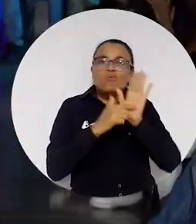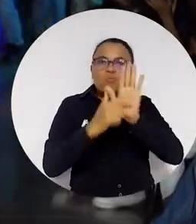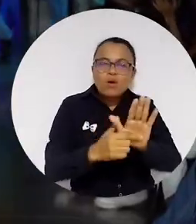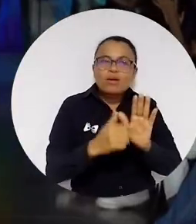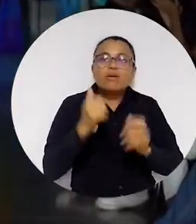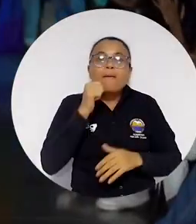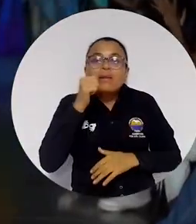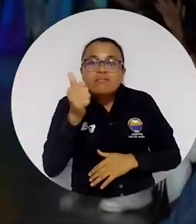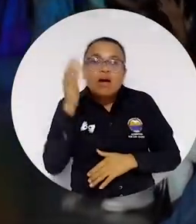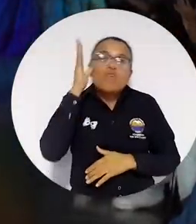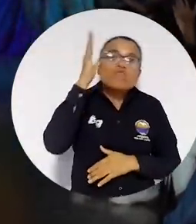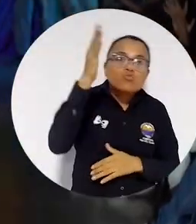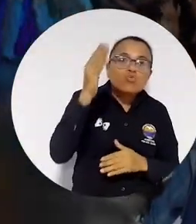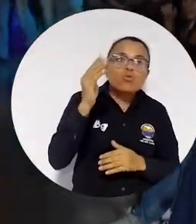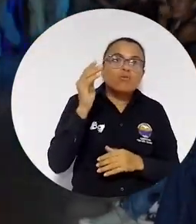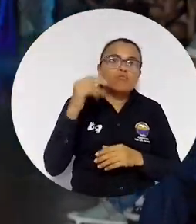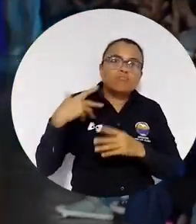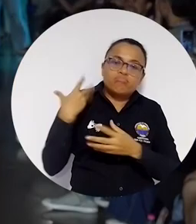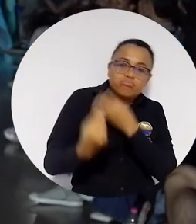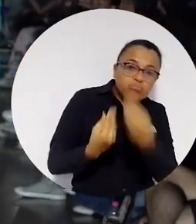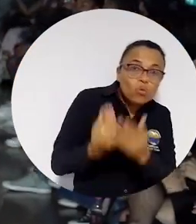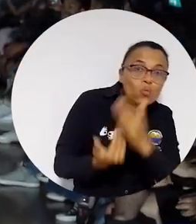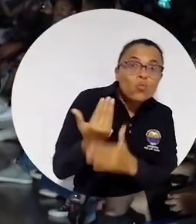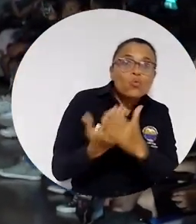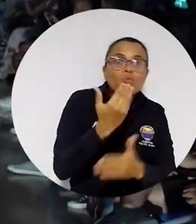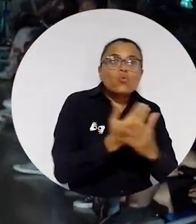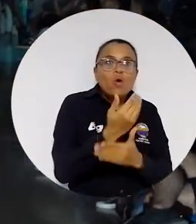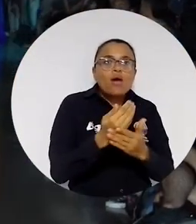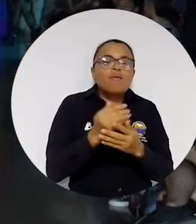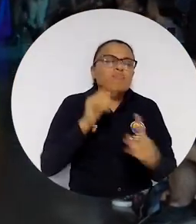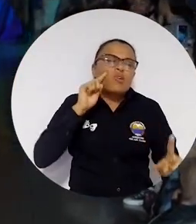realizarlo desde acá para que en el mañana, en ese futuro, en esa nueva